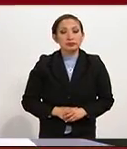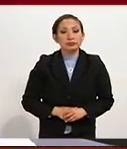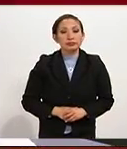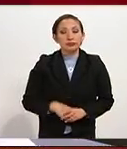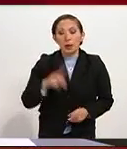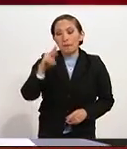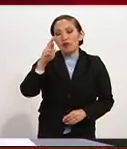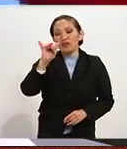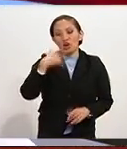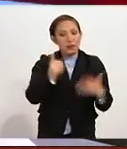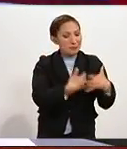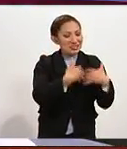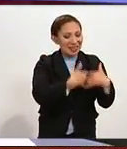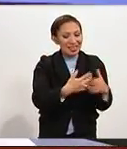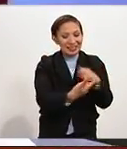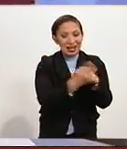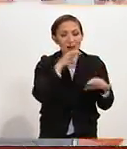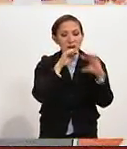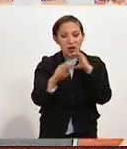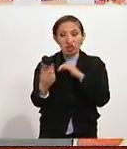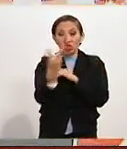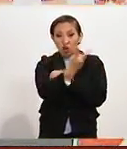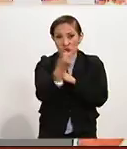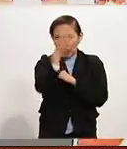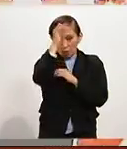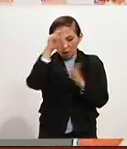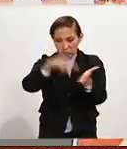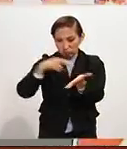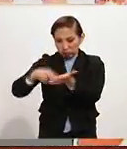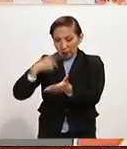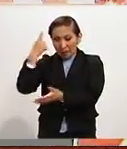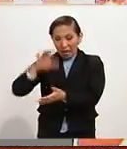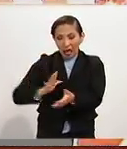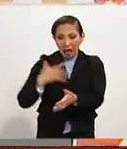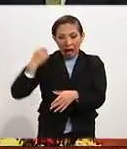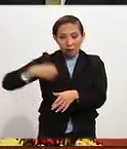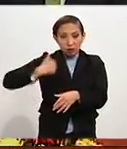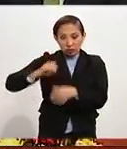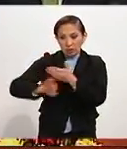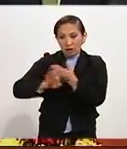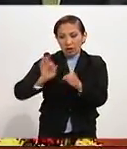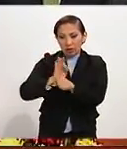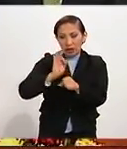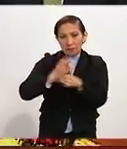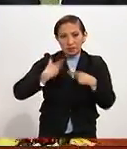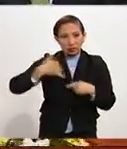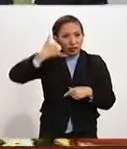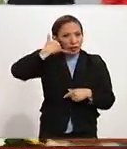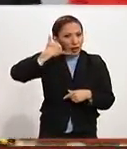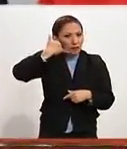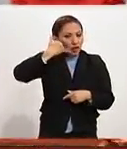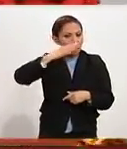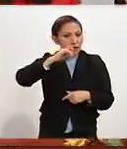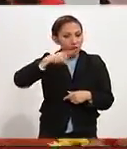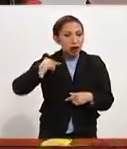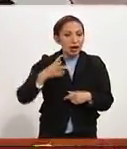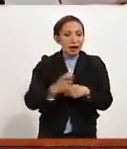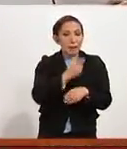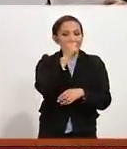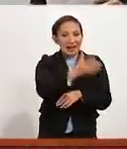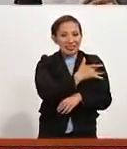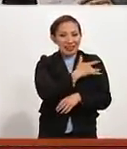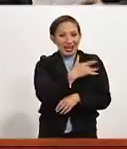La Profeco y empresas de telecomunicaciones firmaron dos convenios para evitar abusos y proteger a los usuarios en telefonía celular, televisión de paga